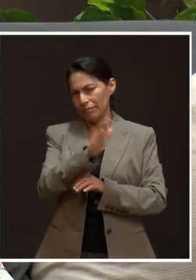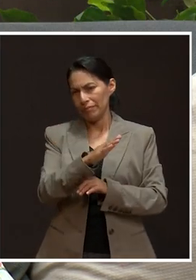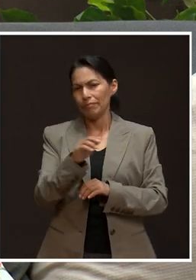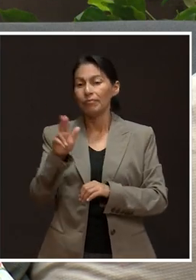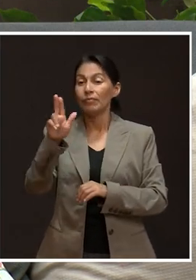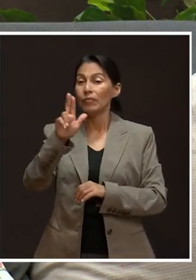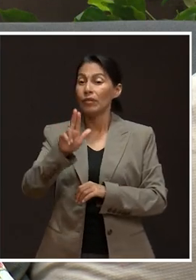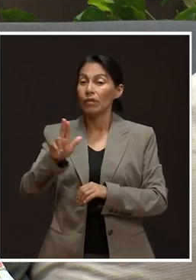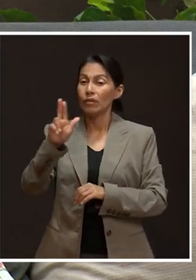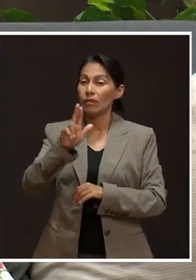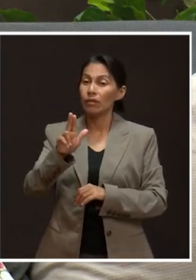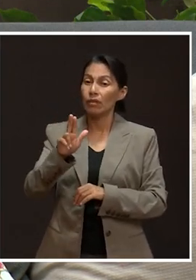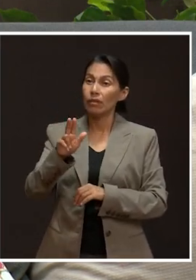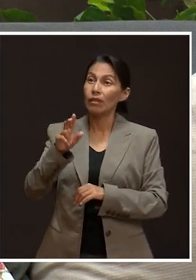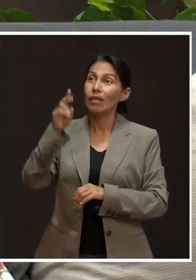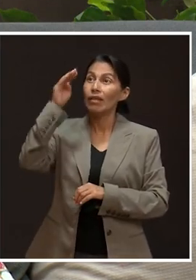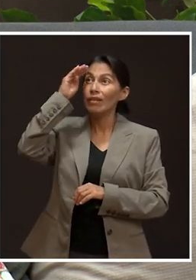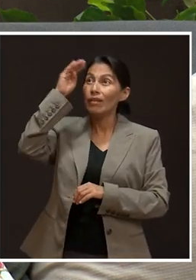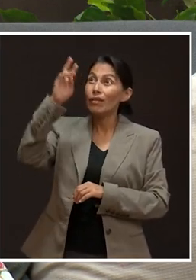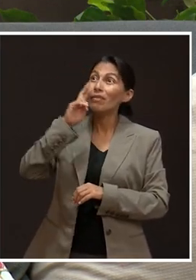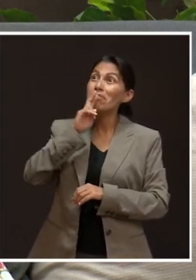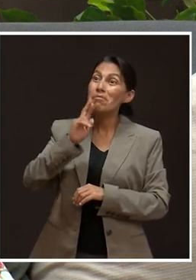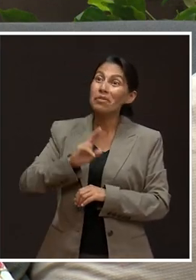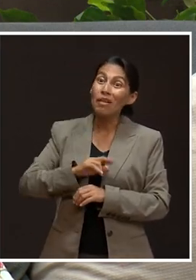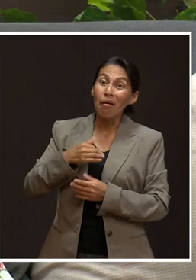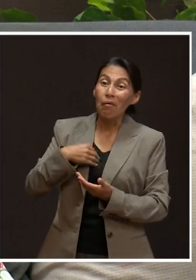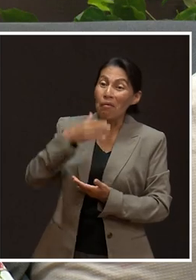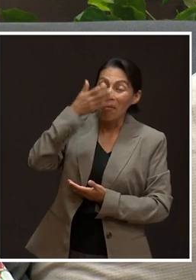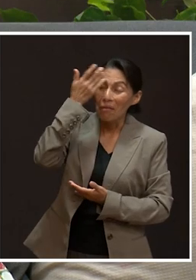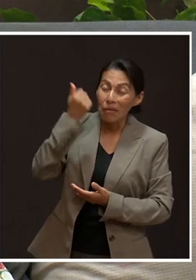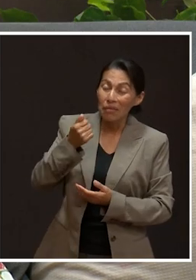ese día, yo no sabía que el señor tenía una respuesta para mí,